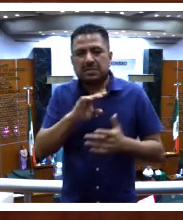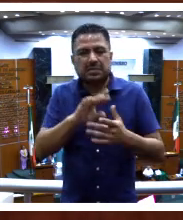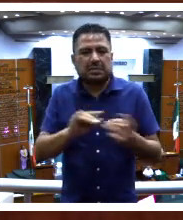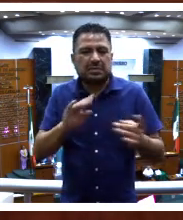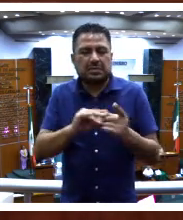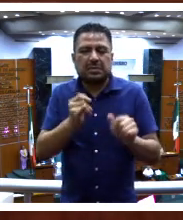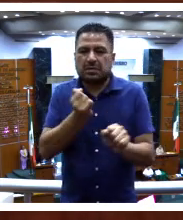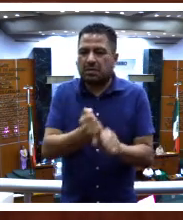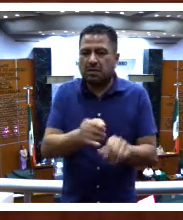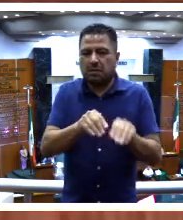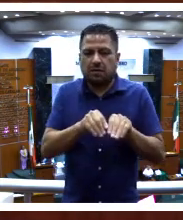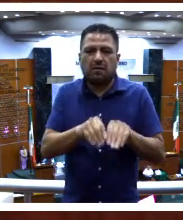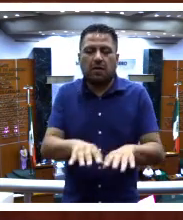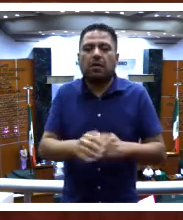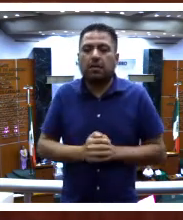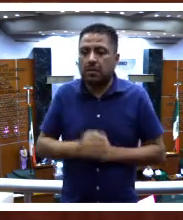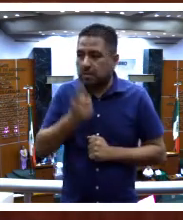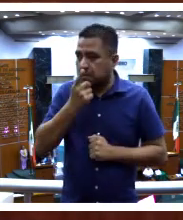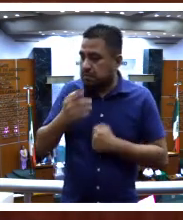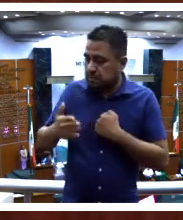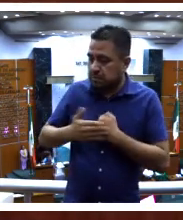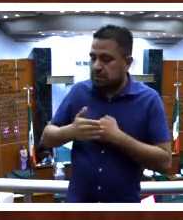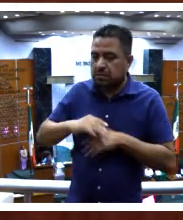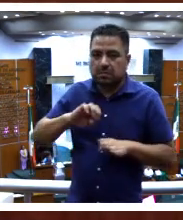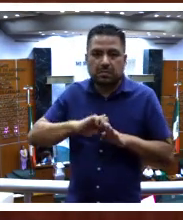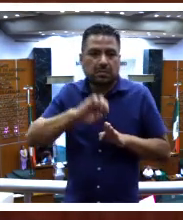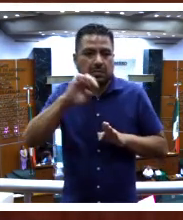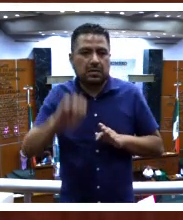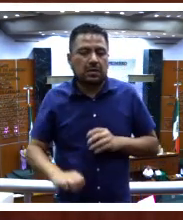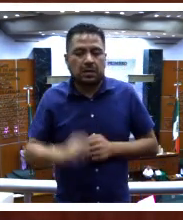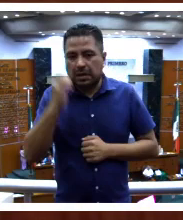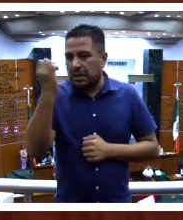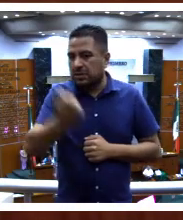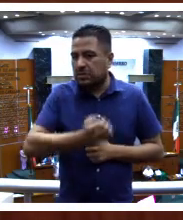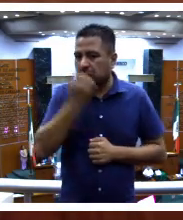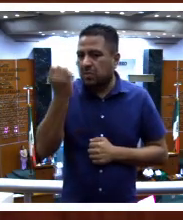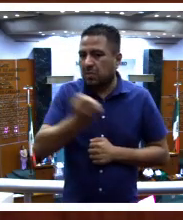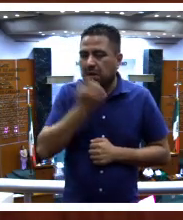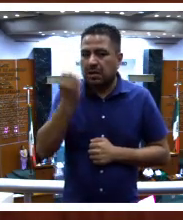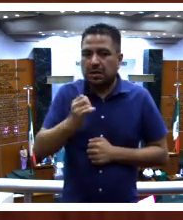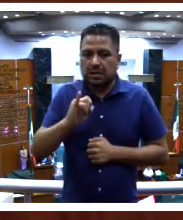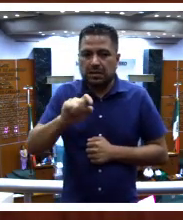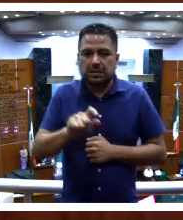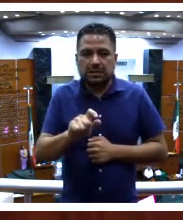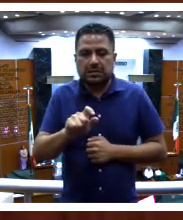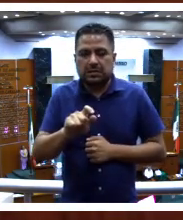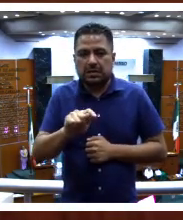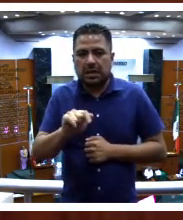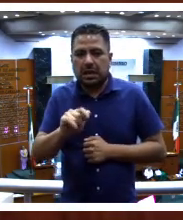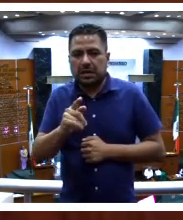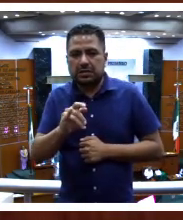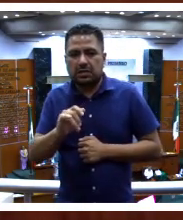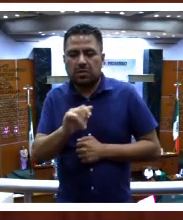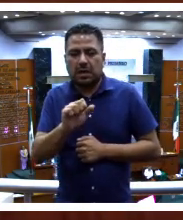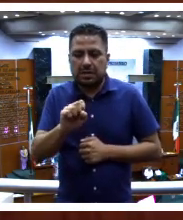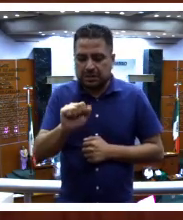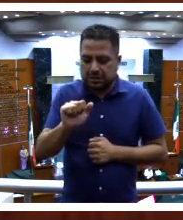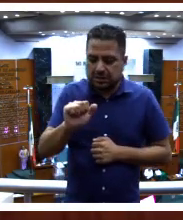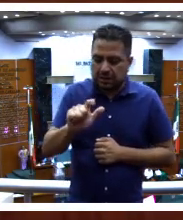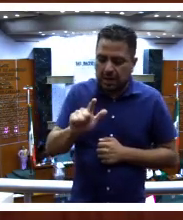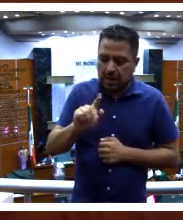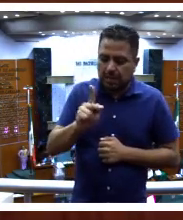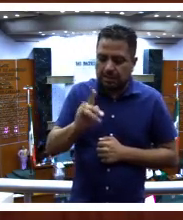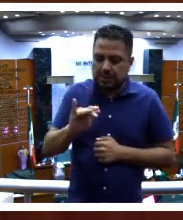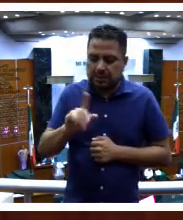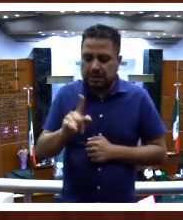datos. Me dicen que, por ejemplo, la escuela Iztaccíhuatl de la localidad Salpizaco